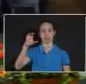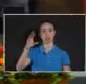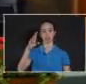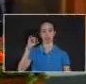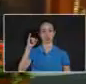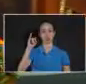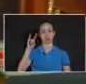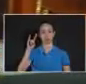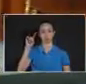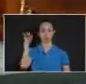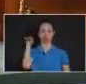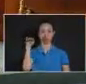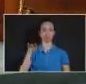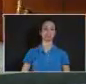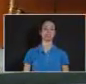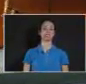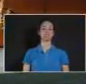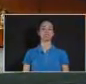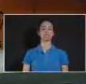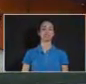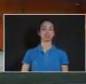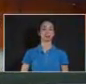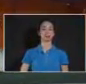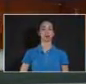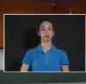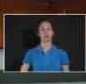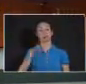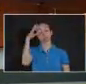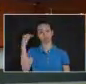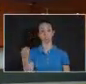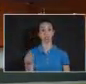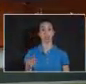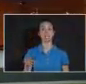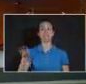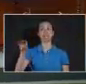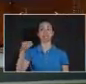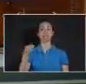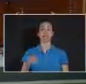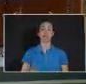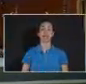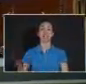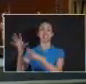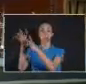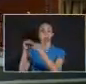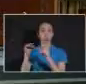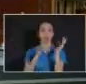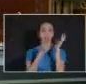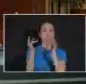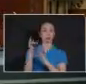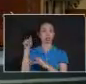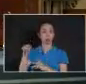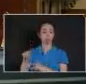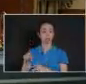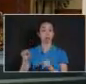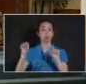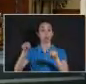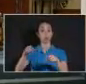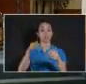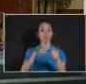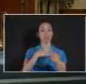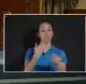Porque el recién convertido le puede resultar que tropieza, pero también le puede resultar un cuate que sea pilas,